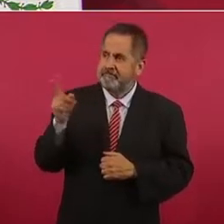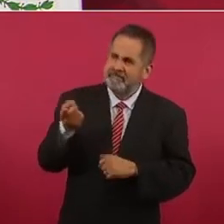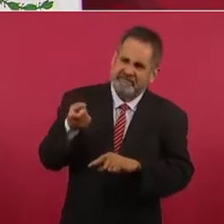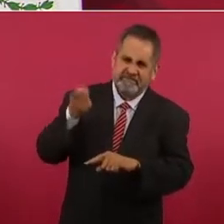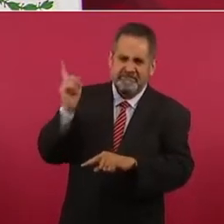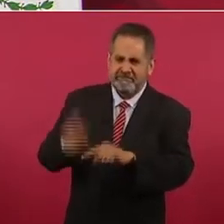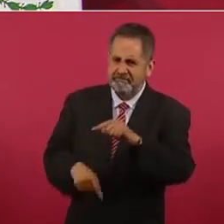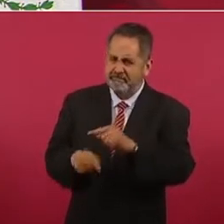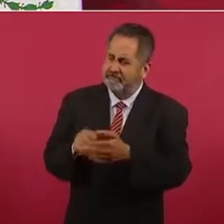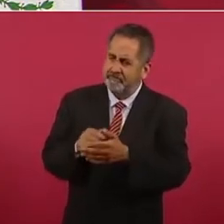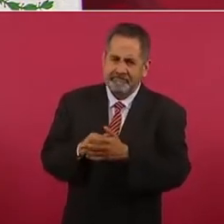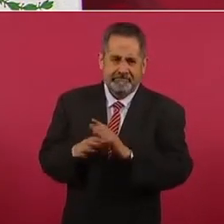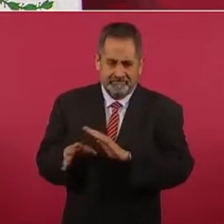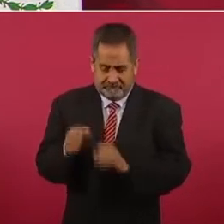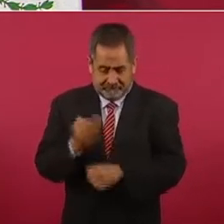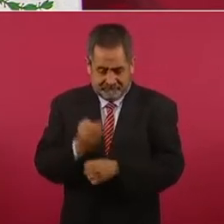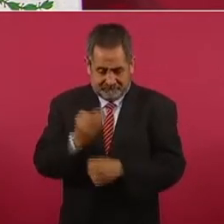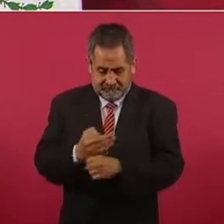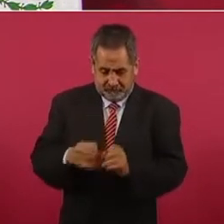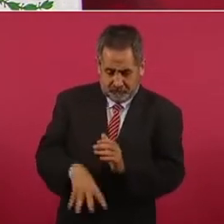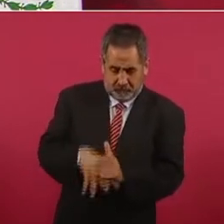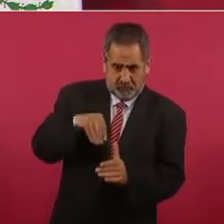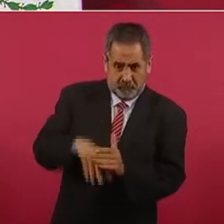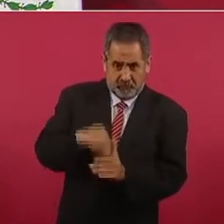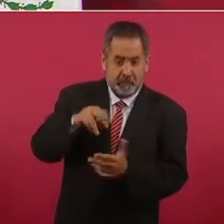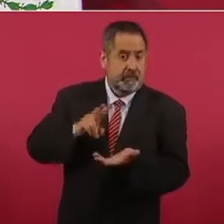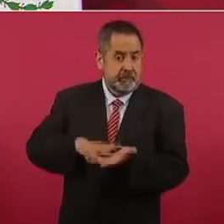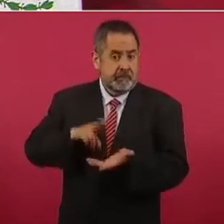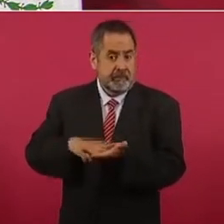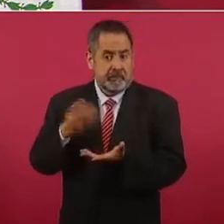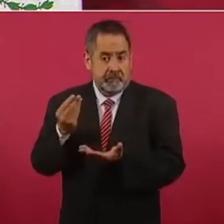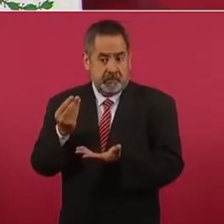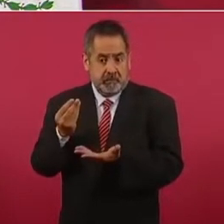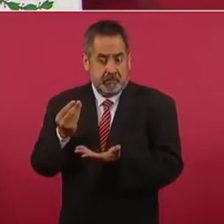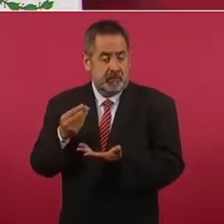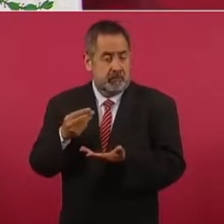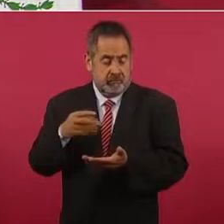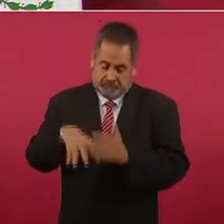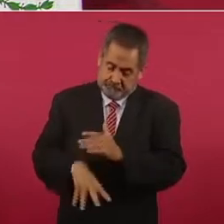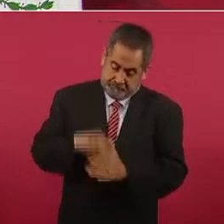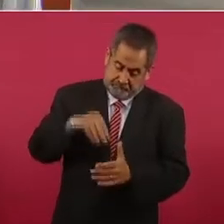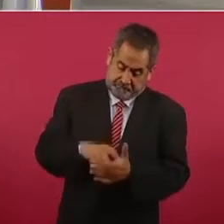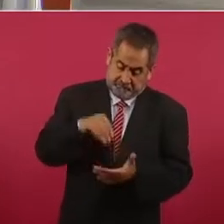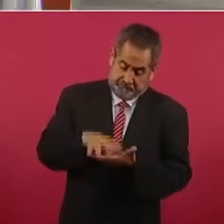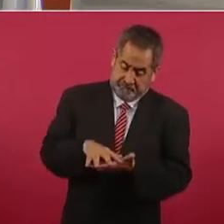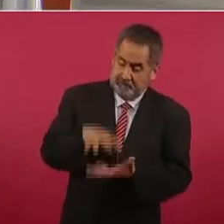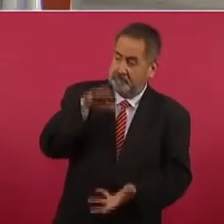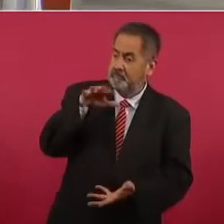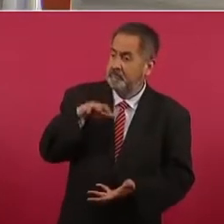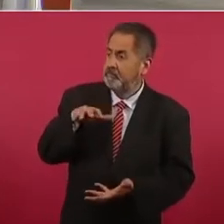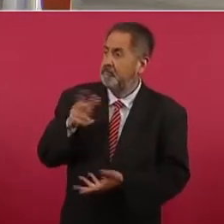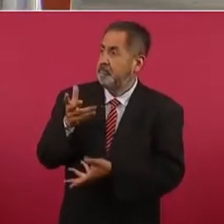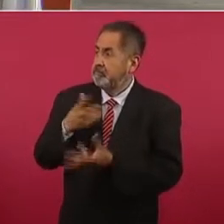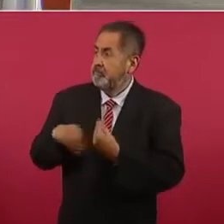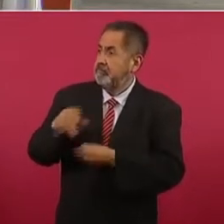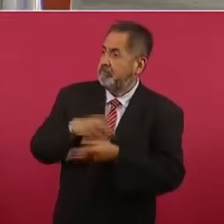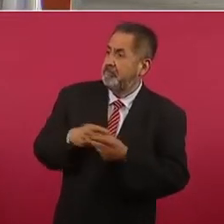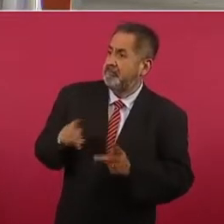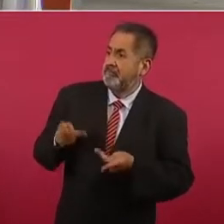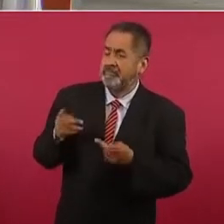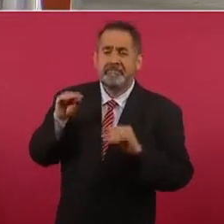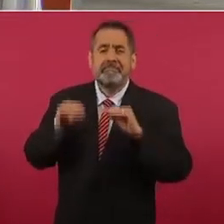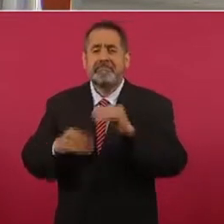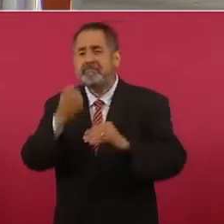hoy y venderlo ahorita, que vale mucho dinero. Y con ese dinero, hacer escuelas, hospitales y,